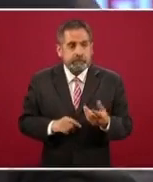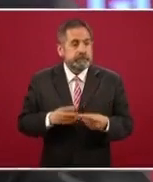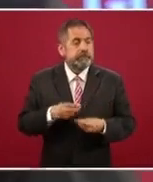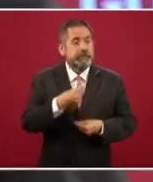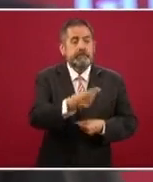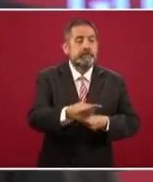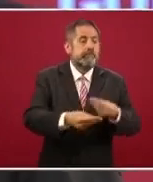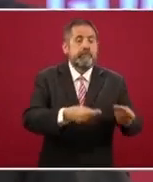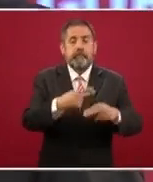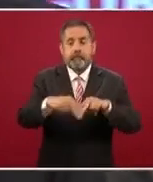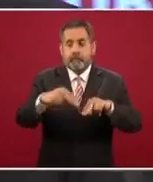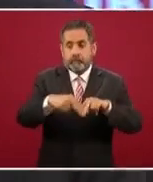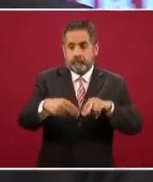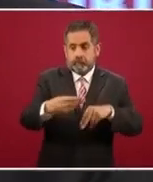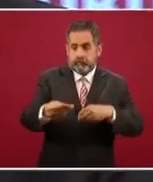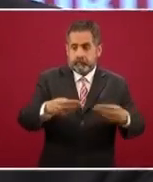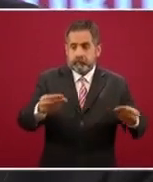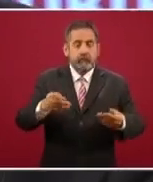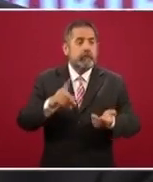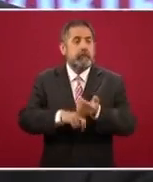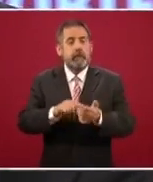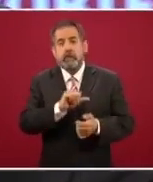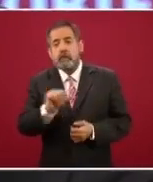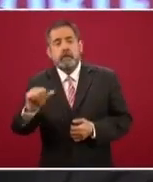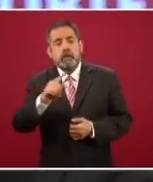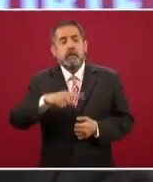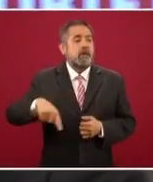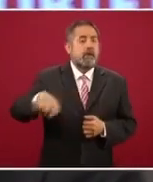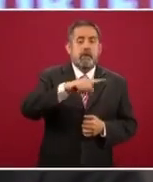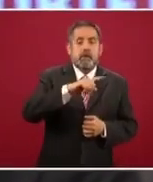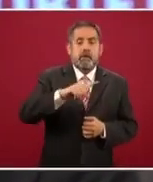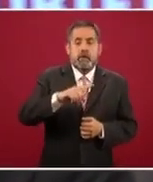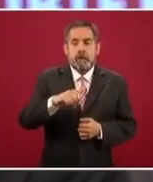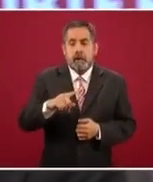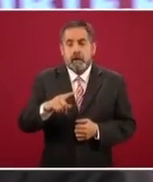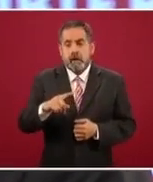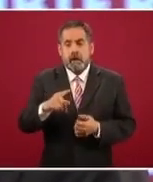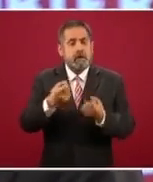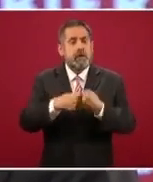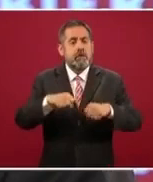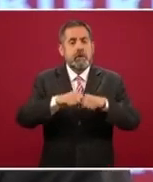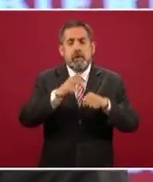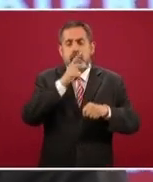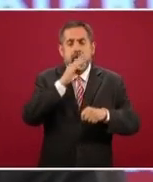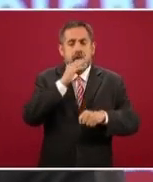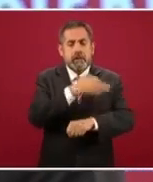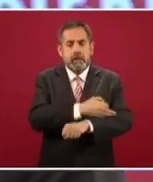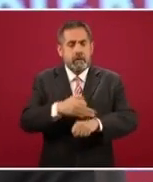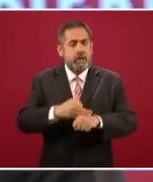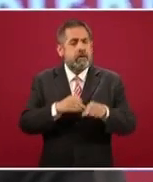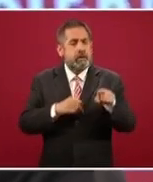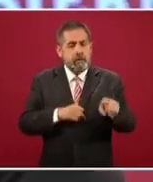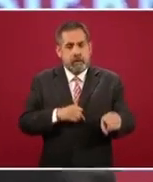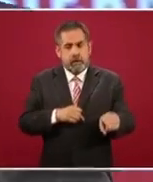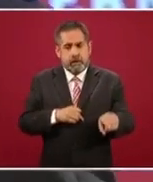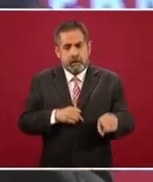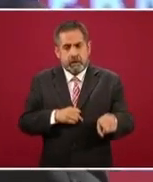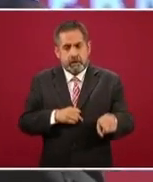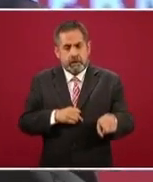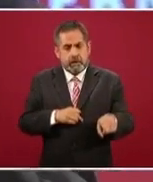entregar a la Sociedad de Padres y Madres de Familia